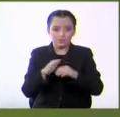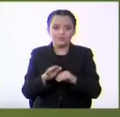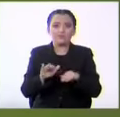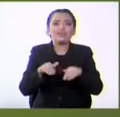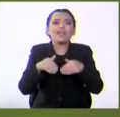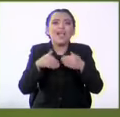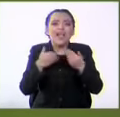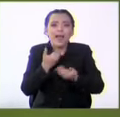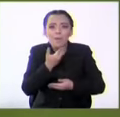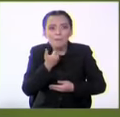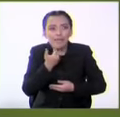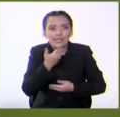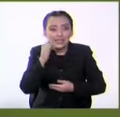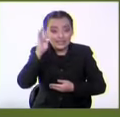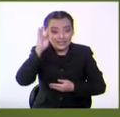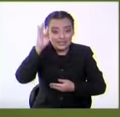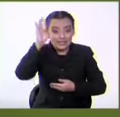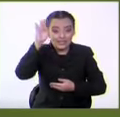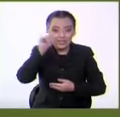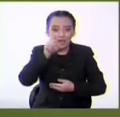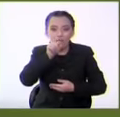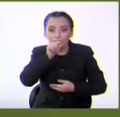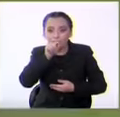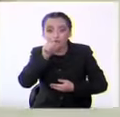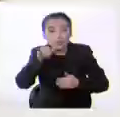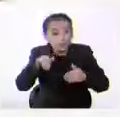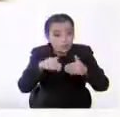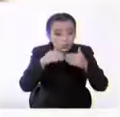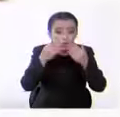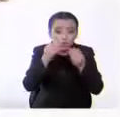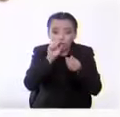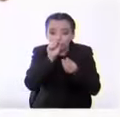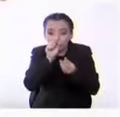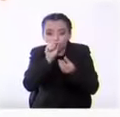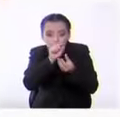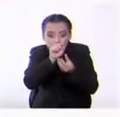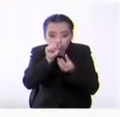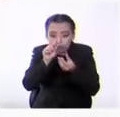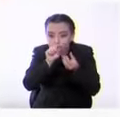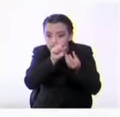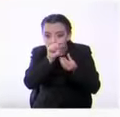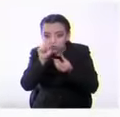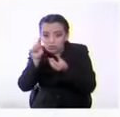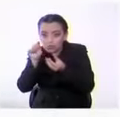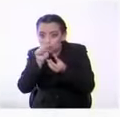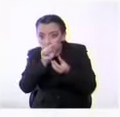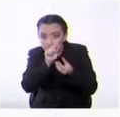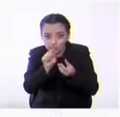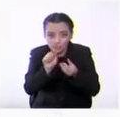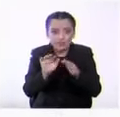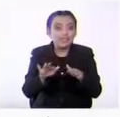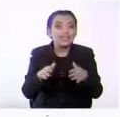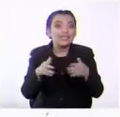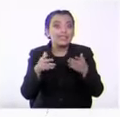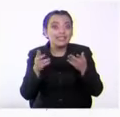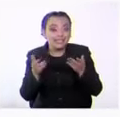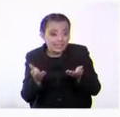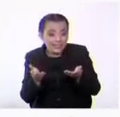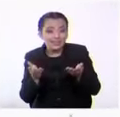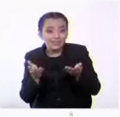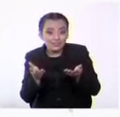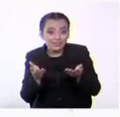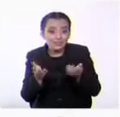si no hubiese polinizadores como insectos, aves o murciélagos? ¿Qué sucedería si, por ejemplo, una